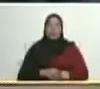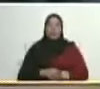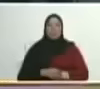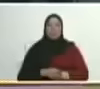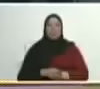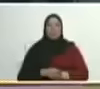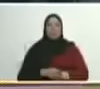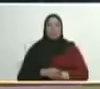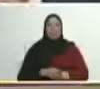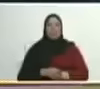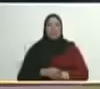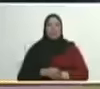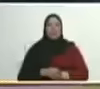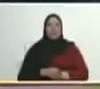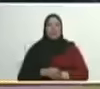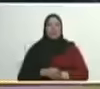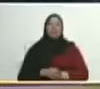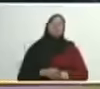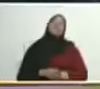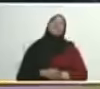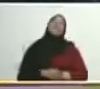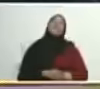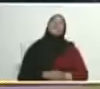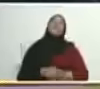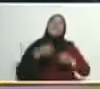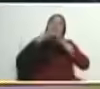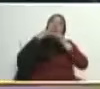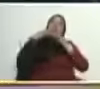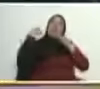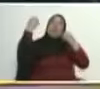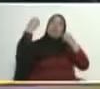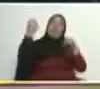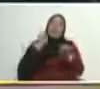Y que tiene que ver con la lucha